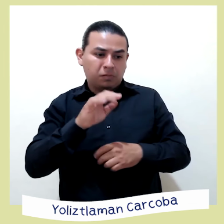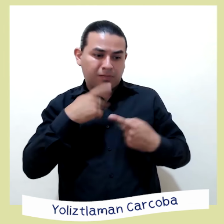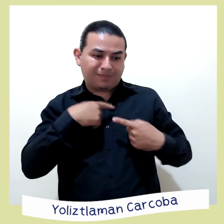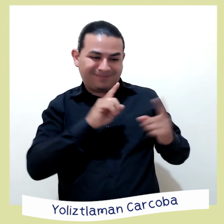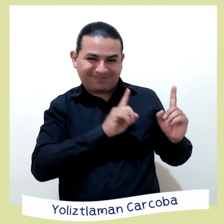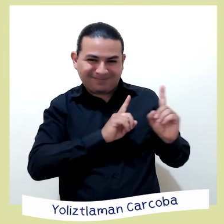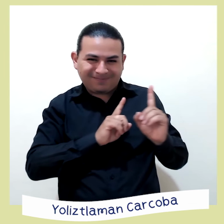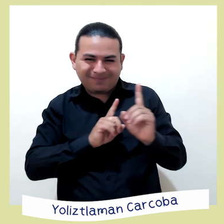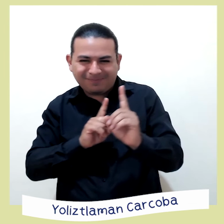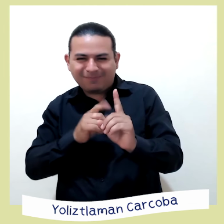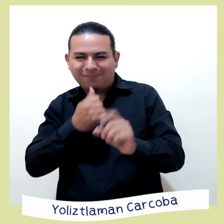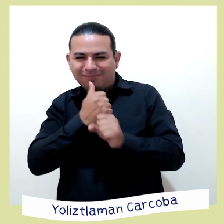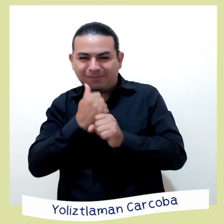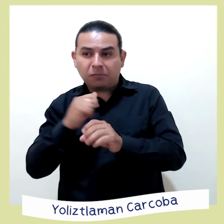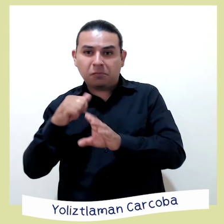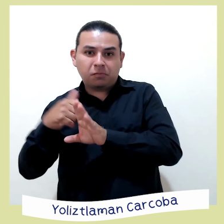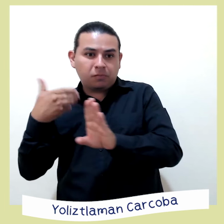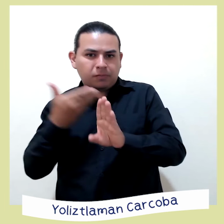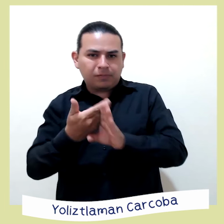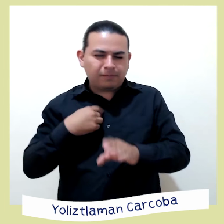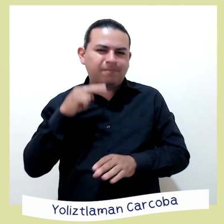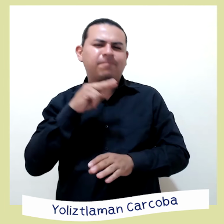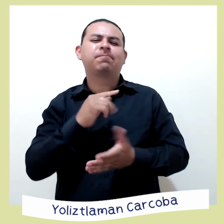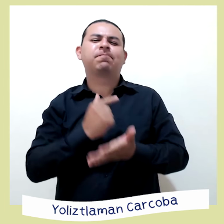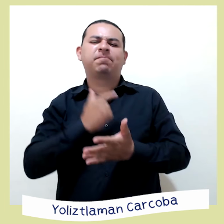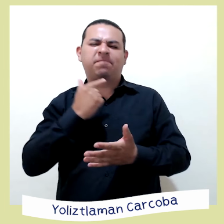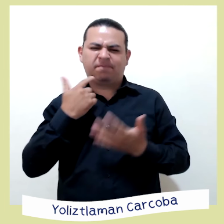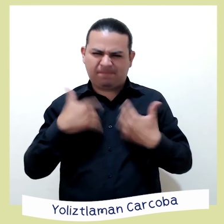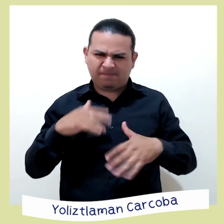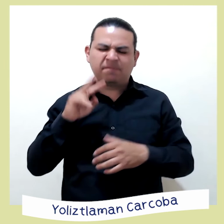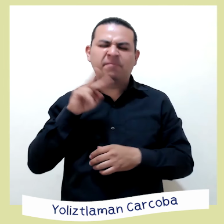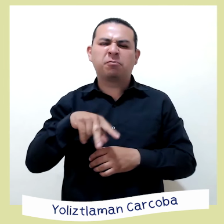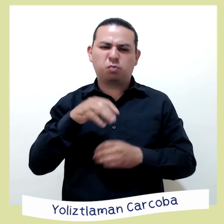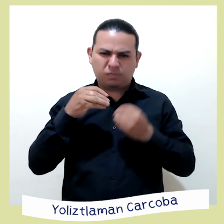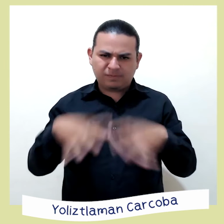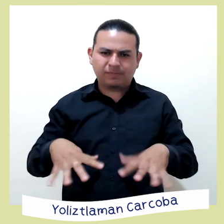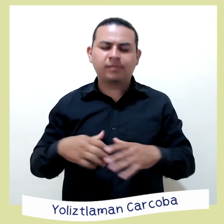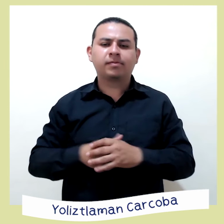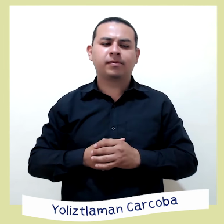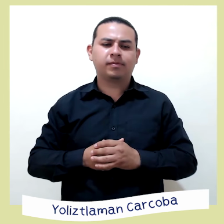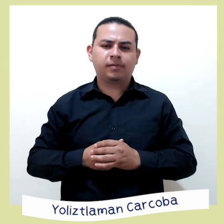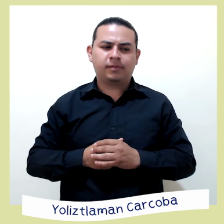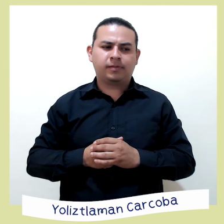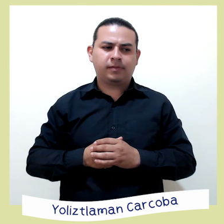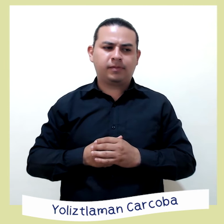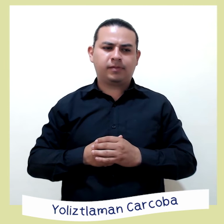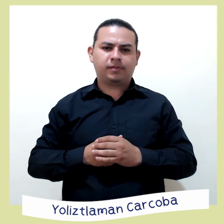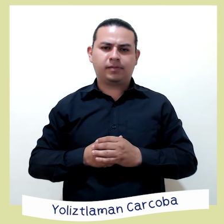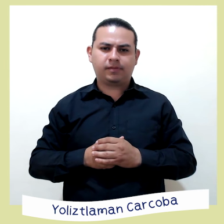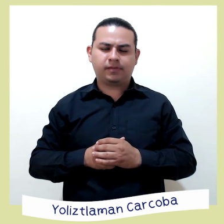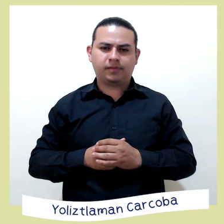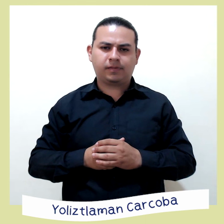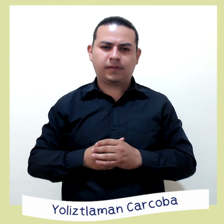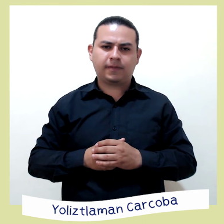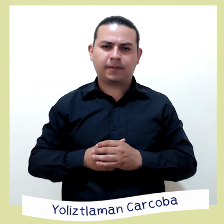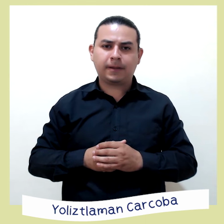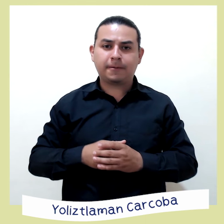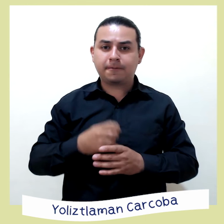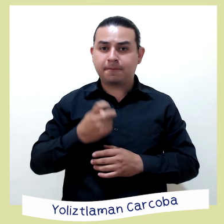especializada para este tipo de padecimientos. Igual para las adicciones, no todo el mundo quiere